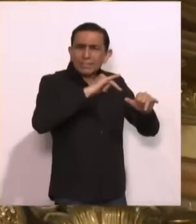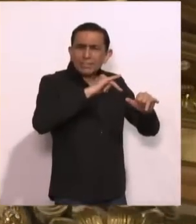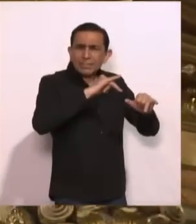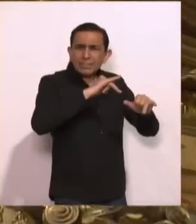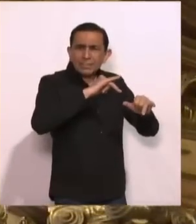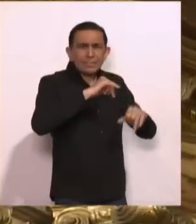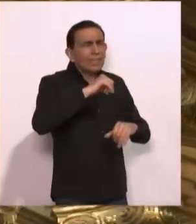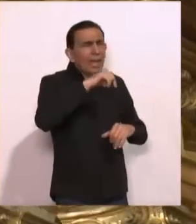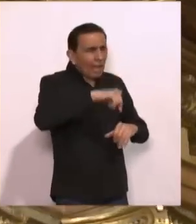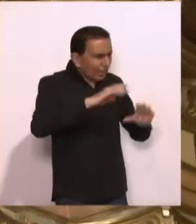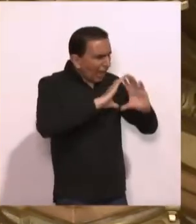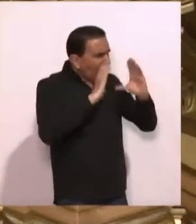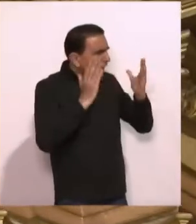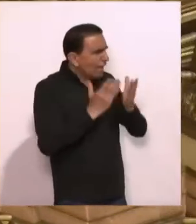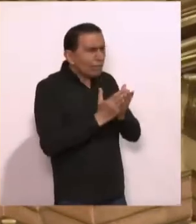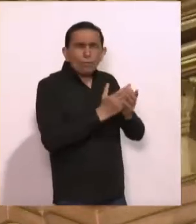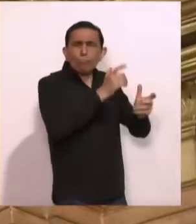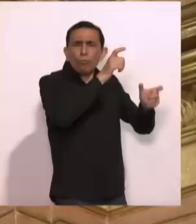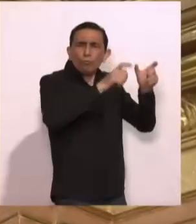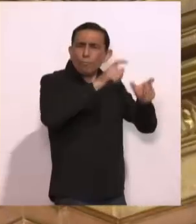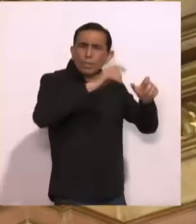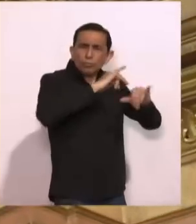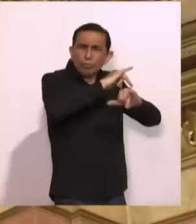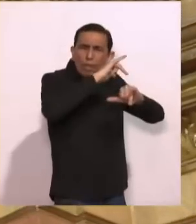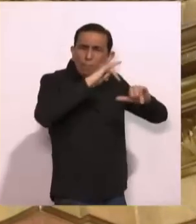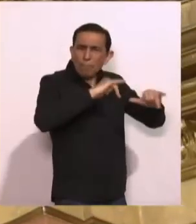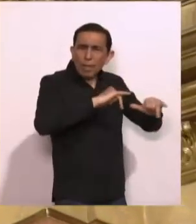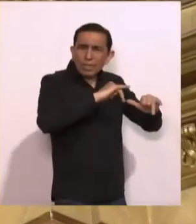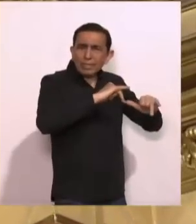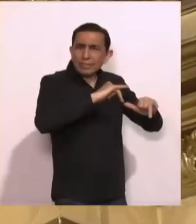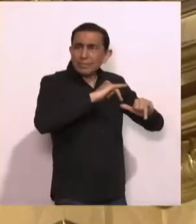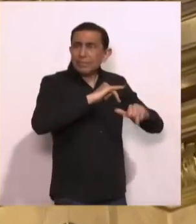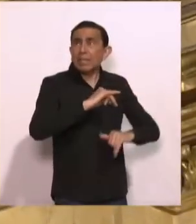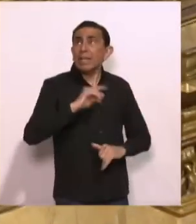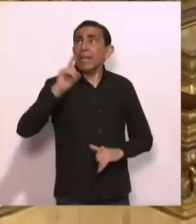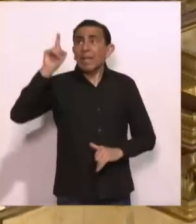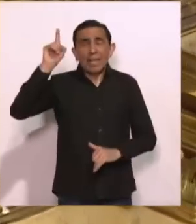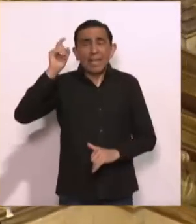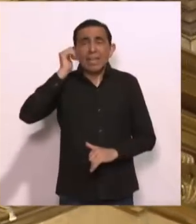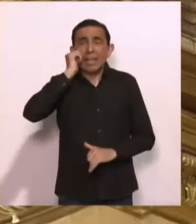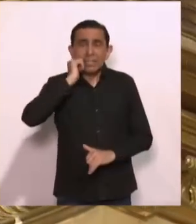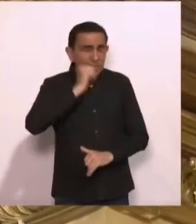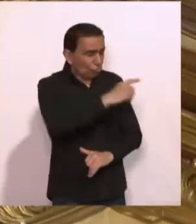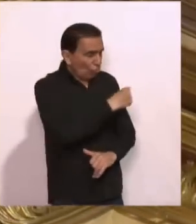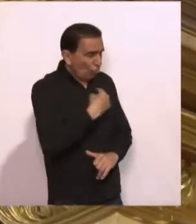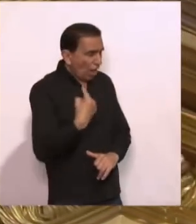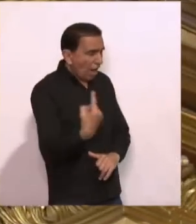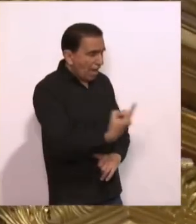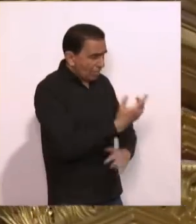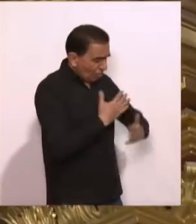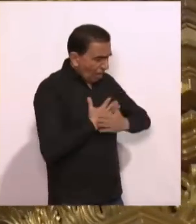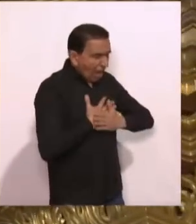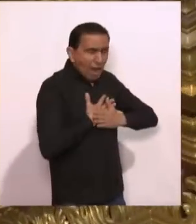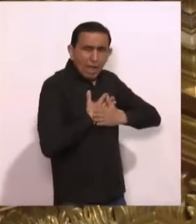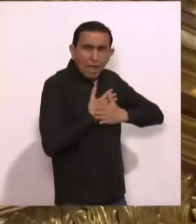hombres, y en la tierra paz a los hombres que ama